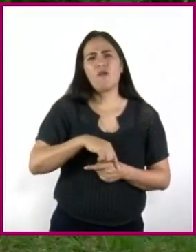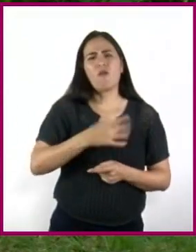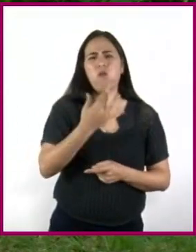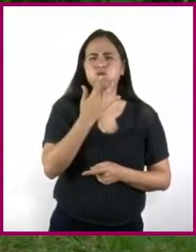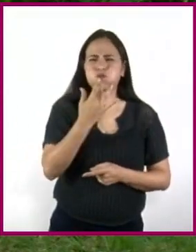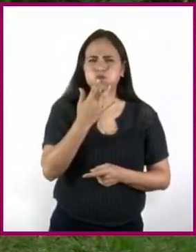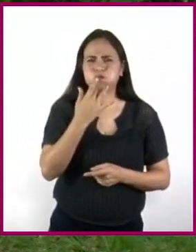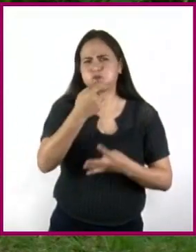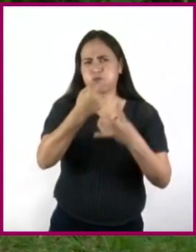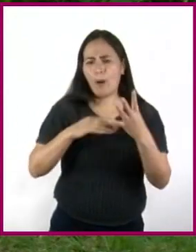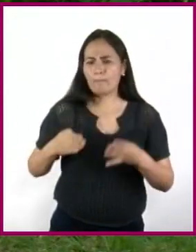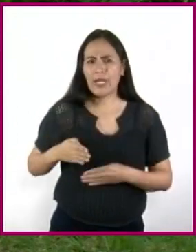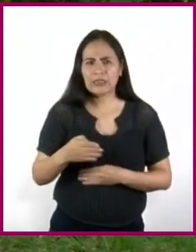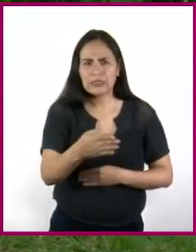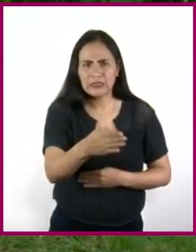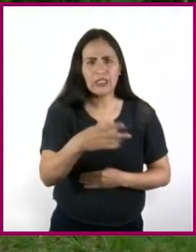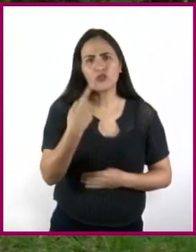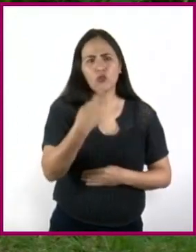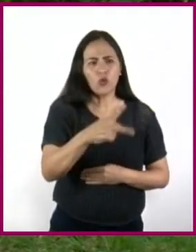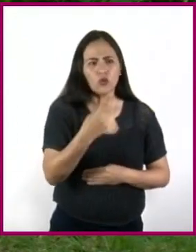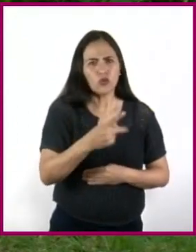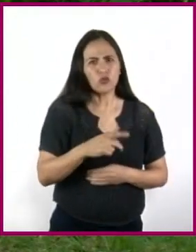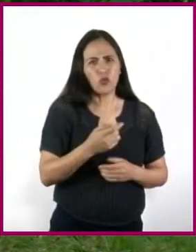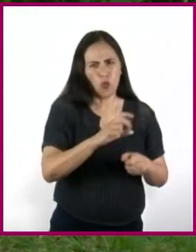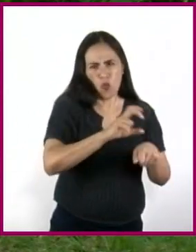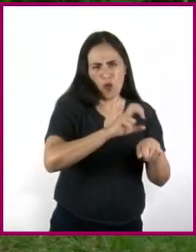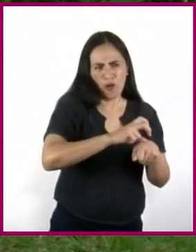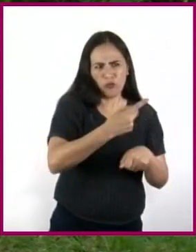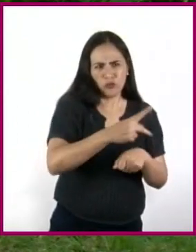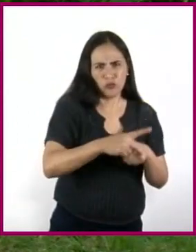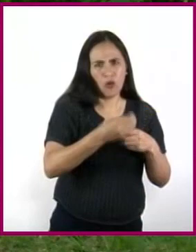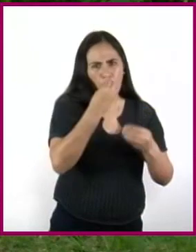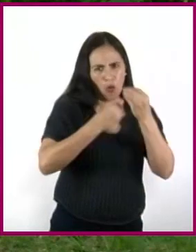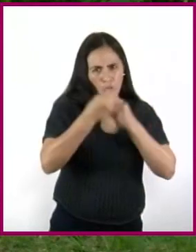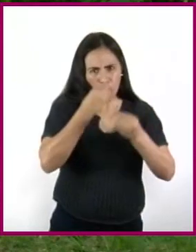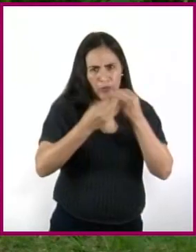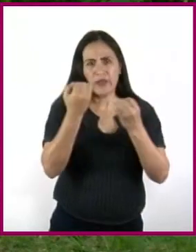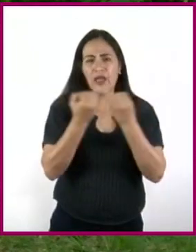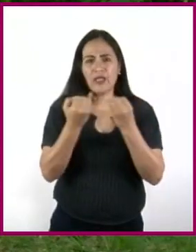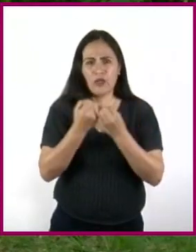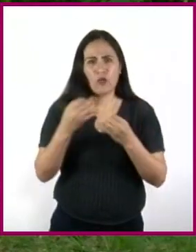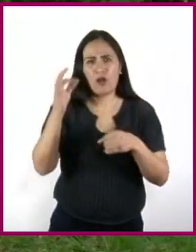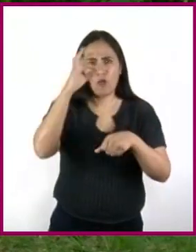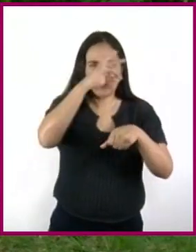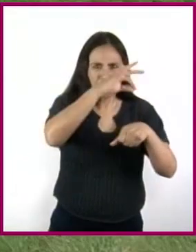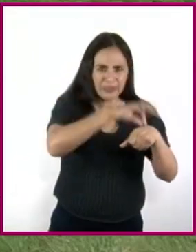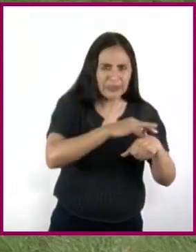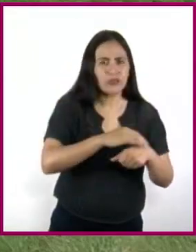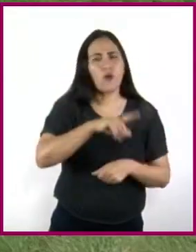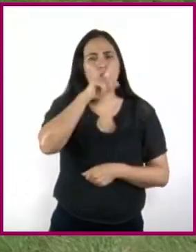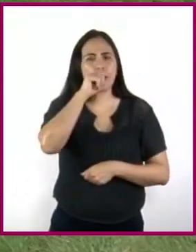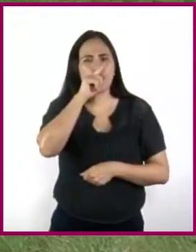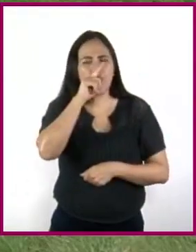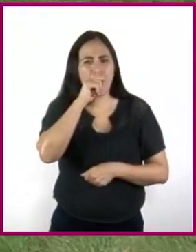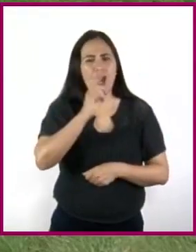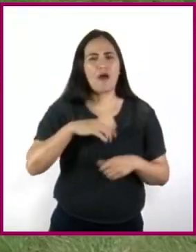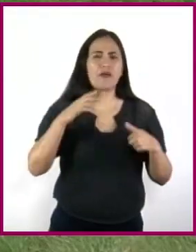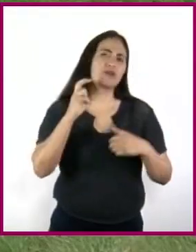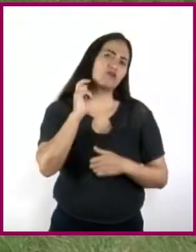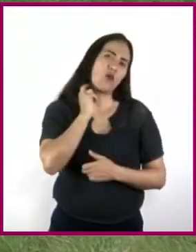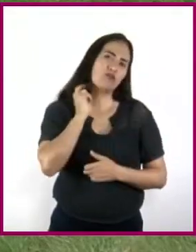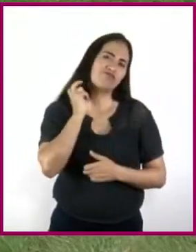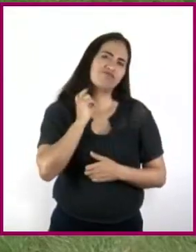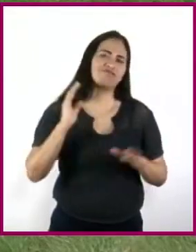acuáticos se alimentan con sus larvas y los mosquitos adultos también son alimentos de ciertas aves y murciélagos. Aún así,